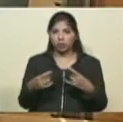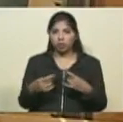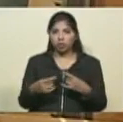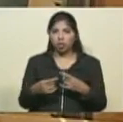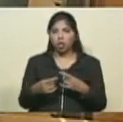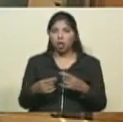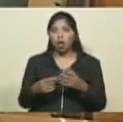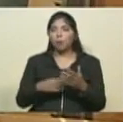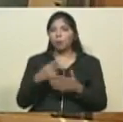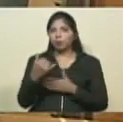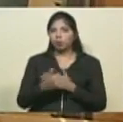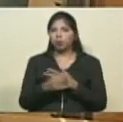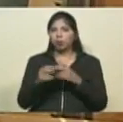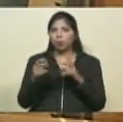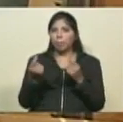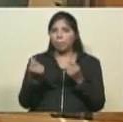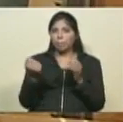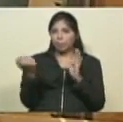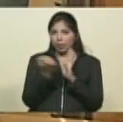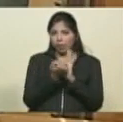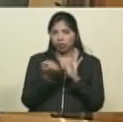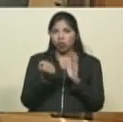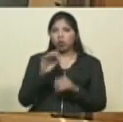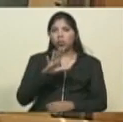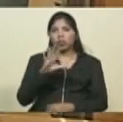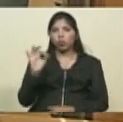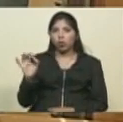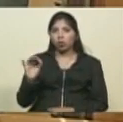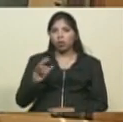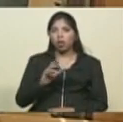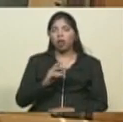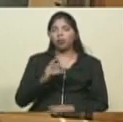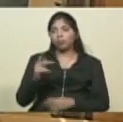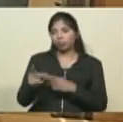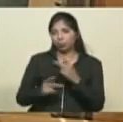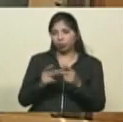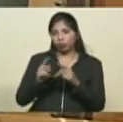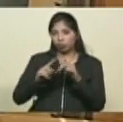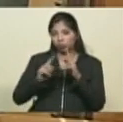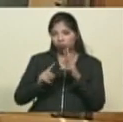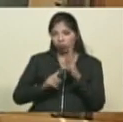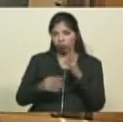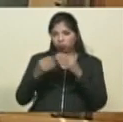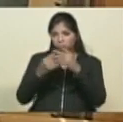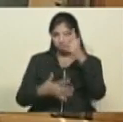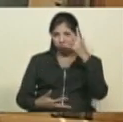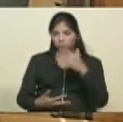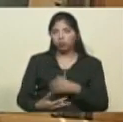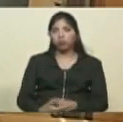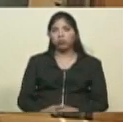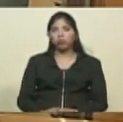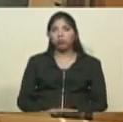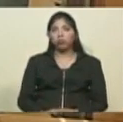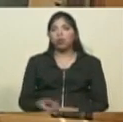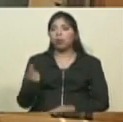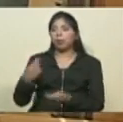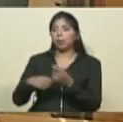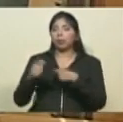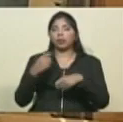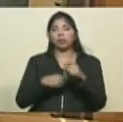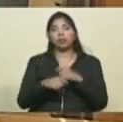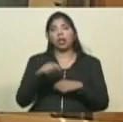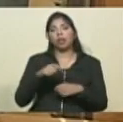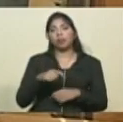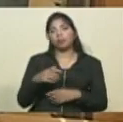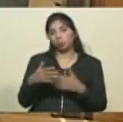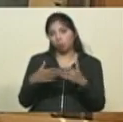precios acordado de 50 productos fundamentales del país y la fijación de los precios máximos de venta al público. Solicitó la apertura